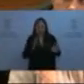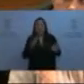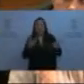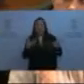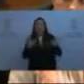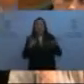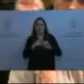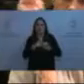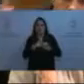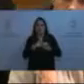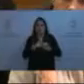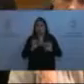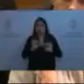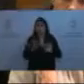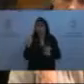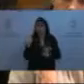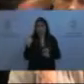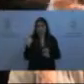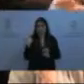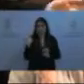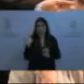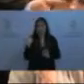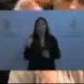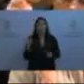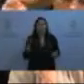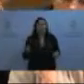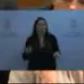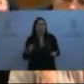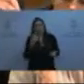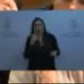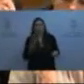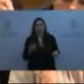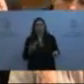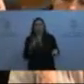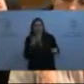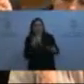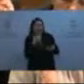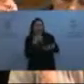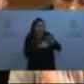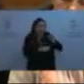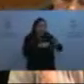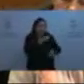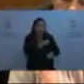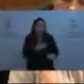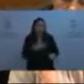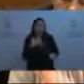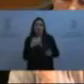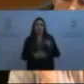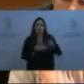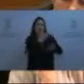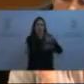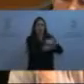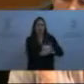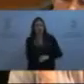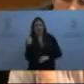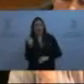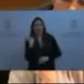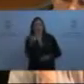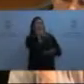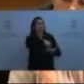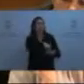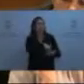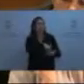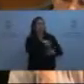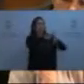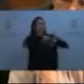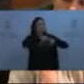de 2017, que es el día de ayer. Pues yo dije, vamos a ver si han tomado nota, han hecho algo en la capilla. Y allí me fui yo. Y mire usted qué casualidad,